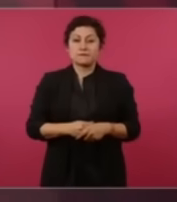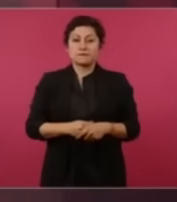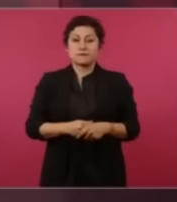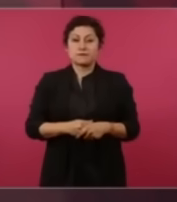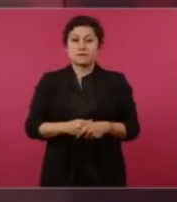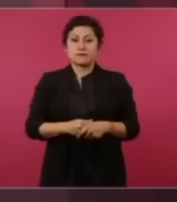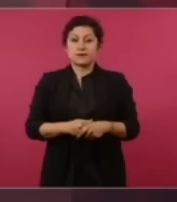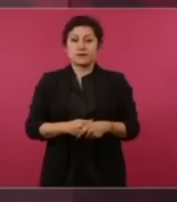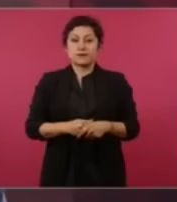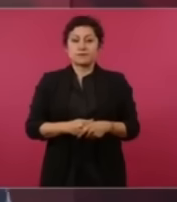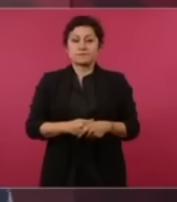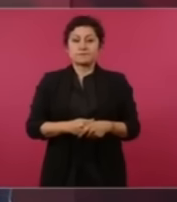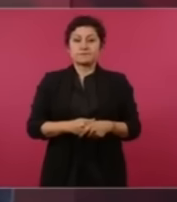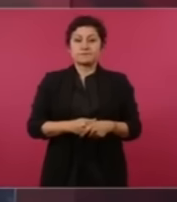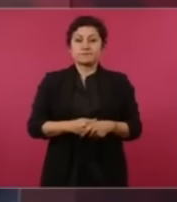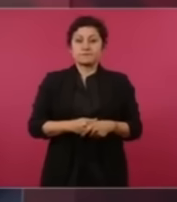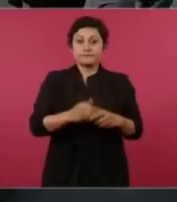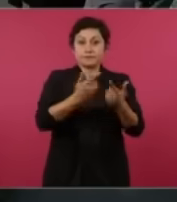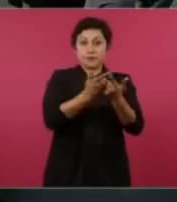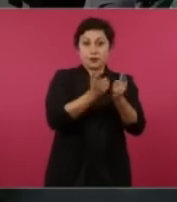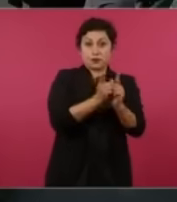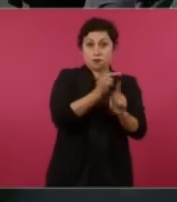salió el PRI y entró el PAN,